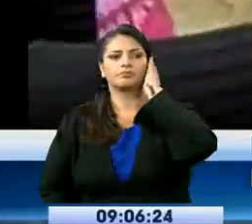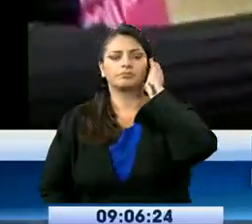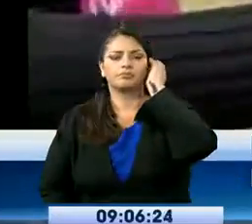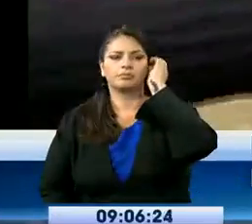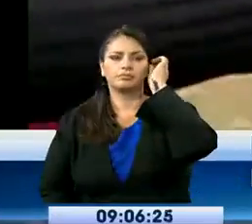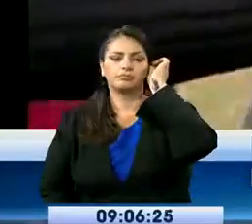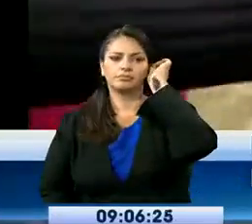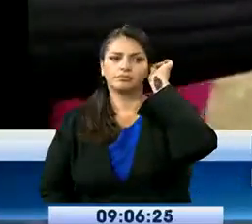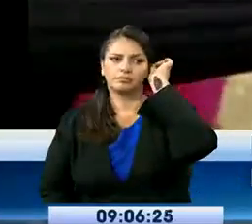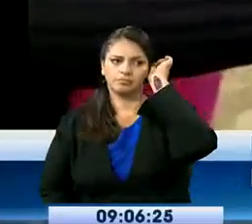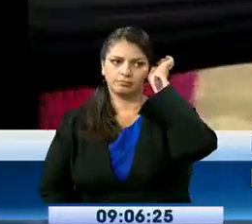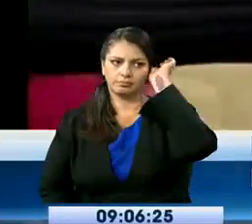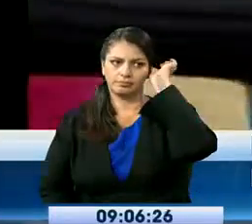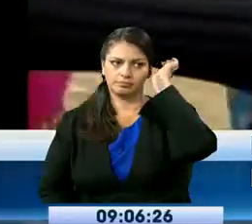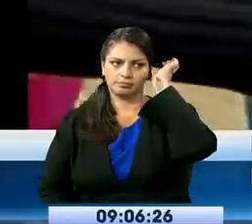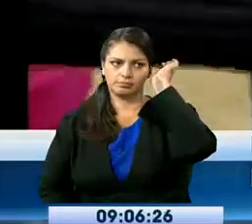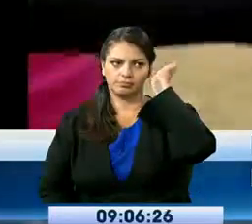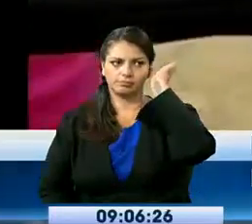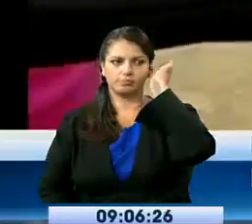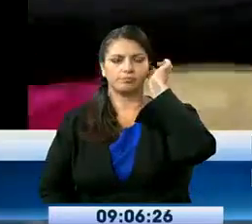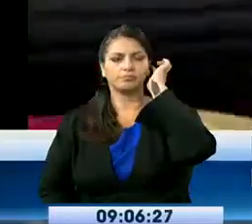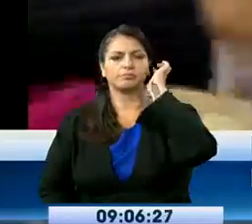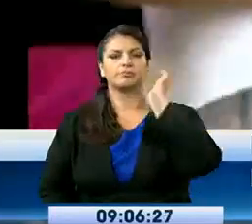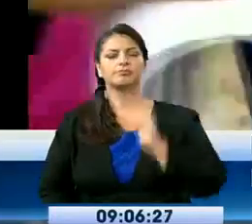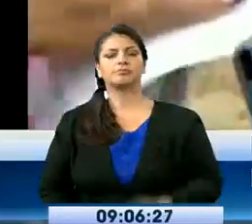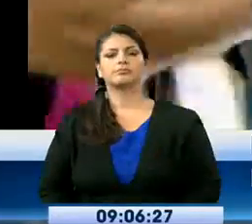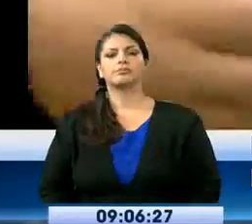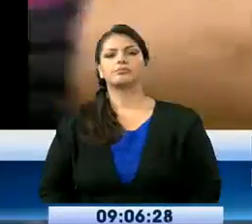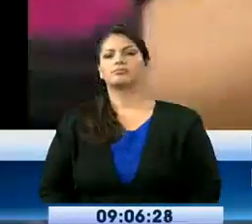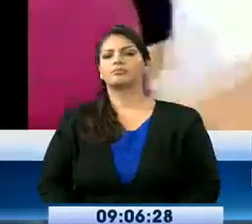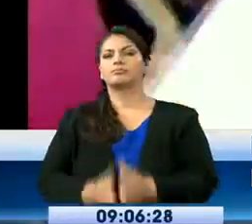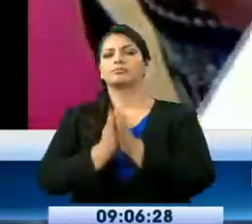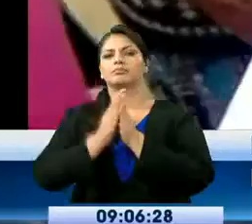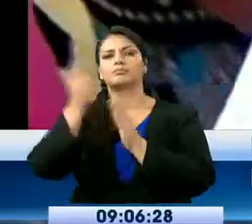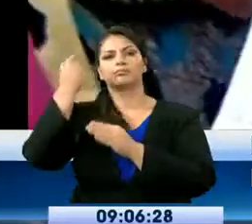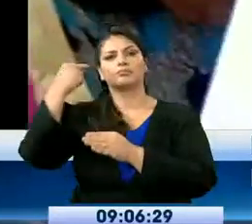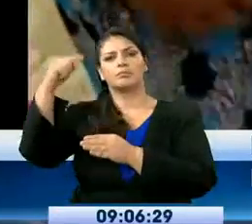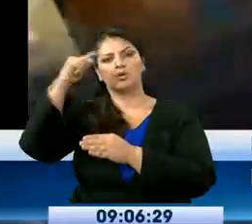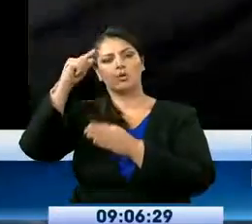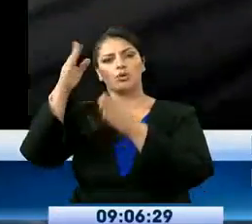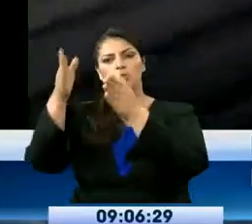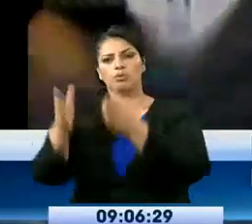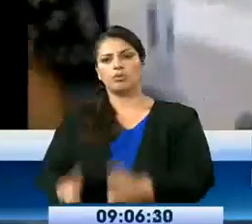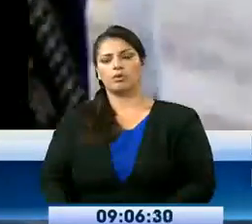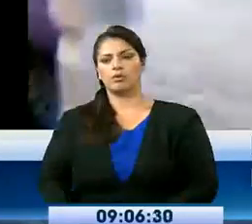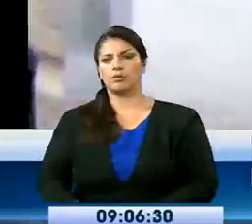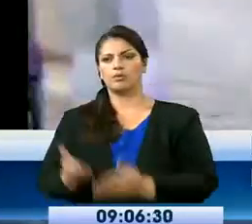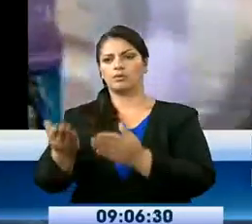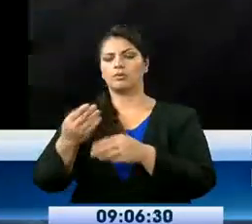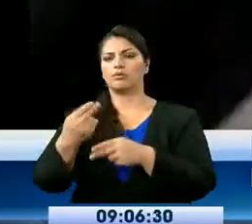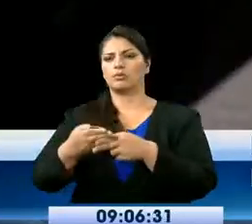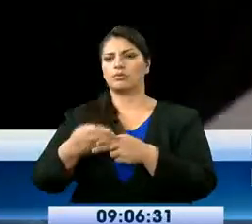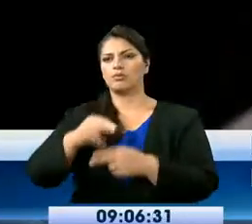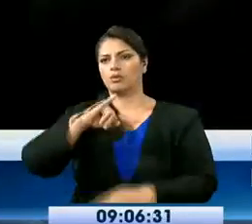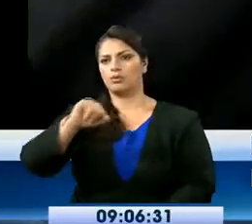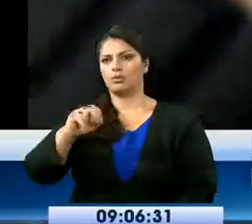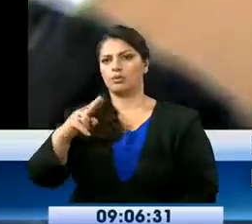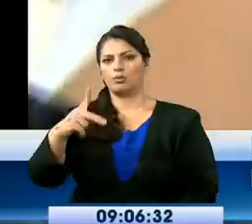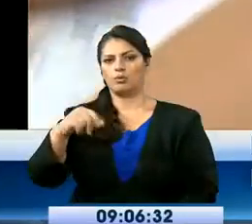un llamado, una invitación, un llamado al gobernador, al gobernador, al abogado Julio César Quiñones, que